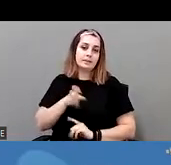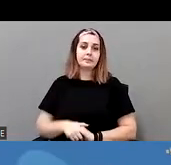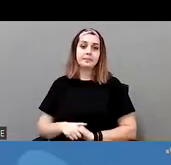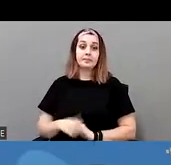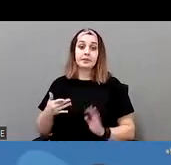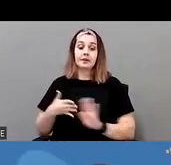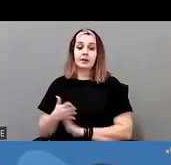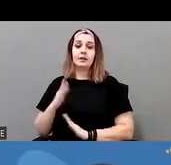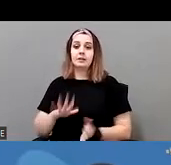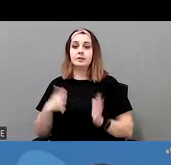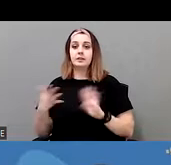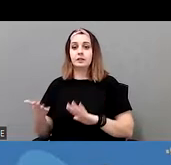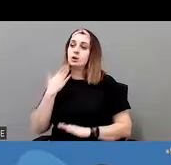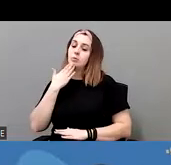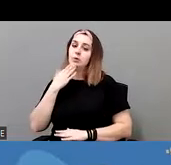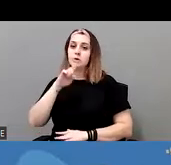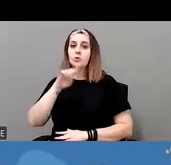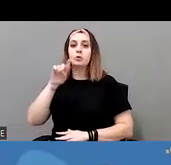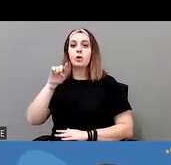esta, si lo puntuáramos del 1 al 10, con un